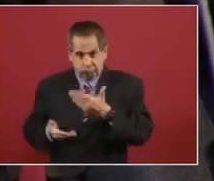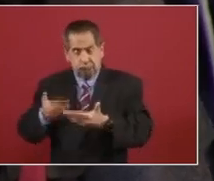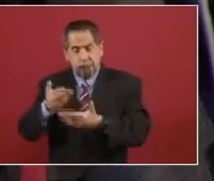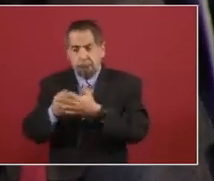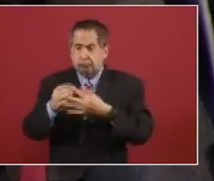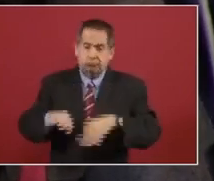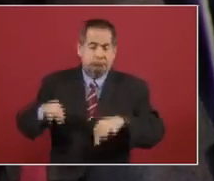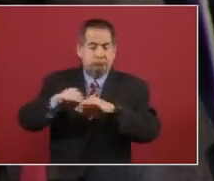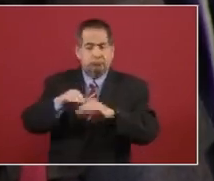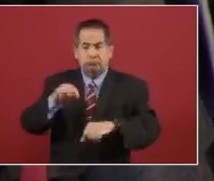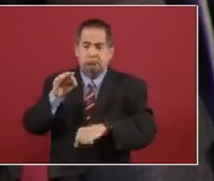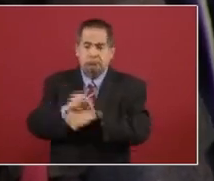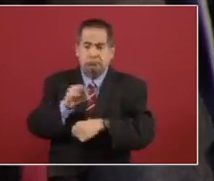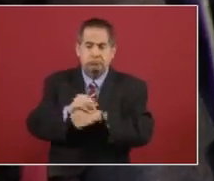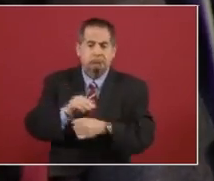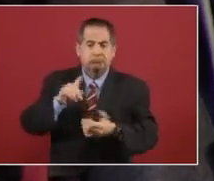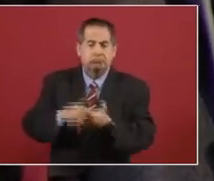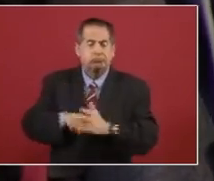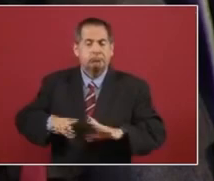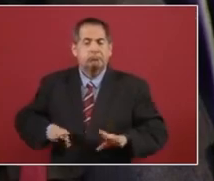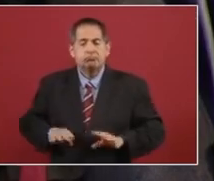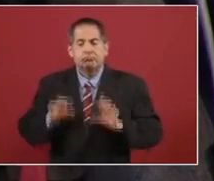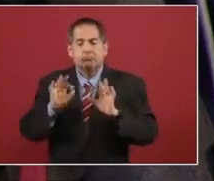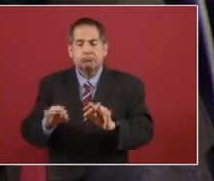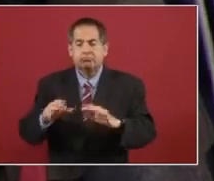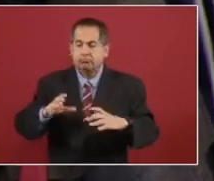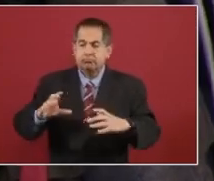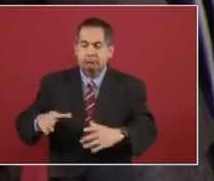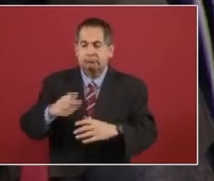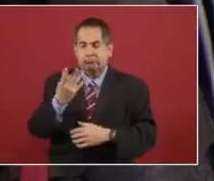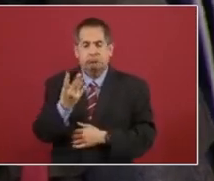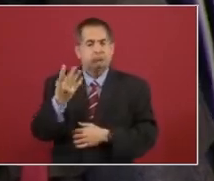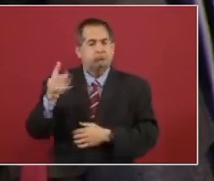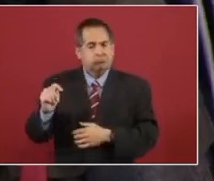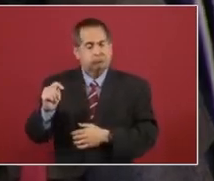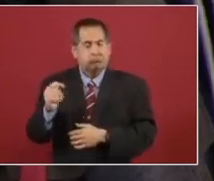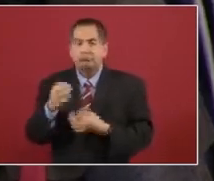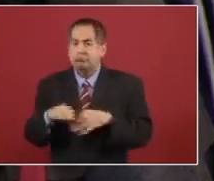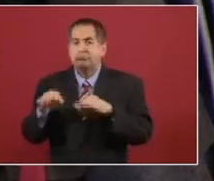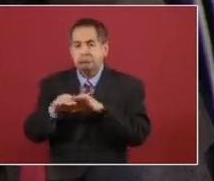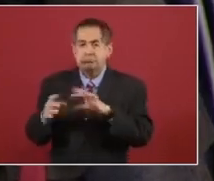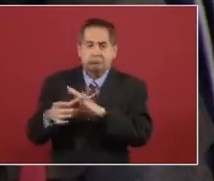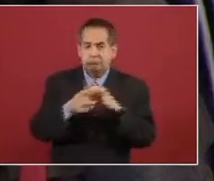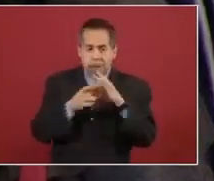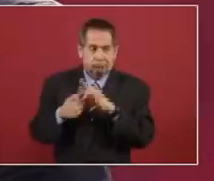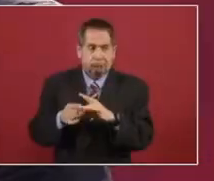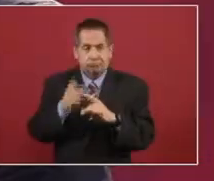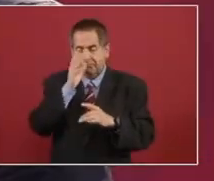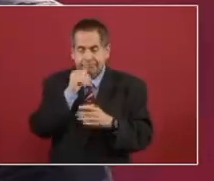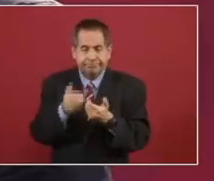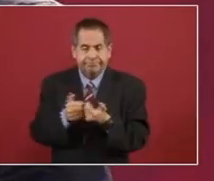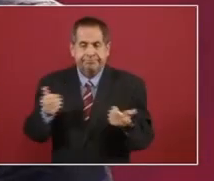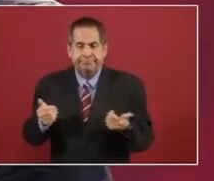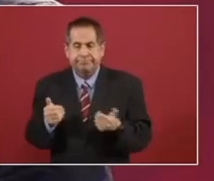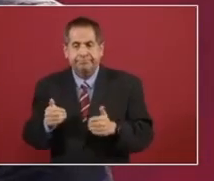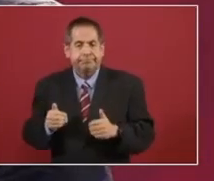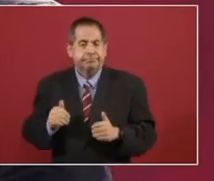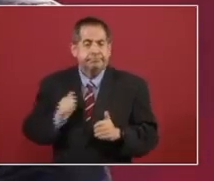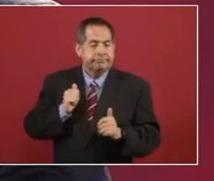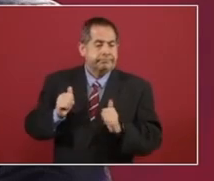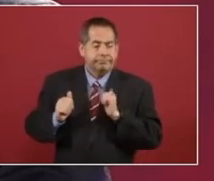encima el interés de la Cuarta Transformación sobre los